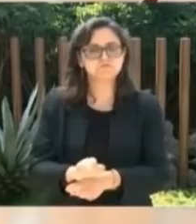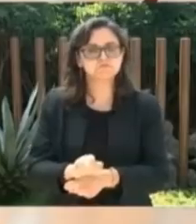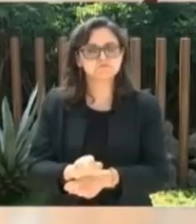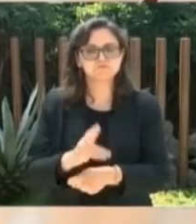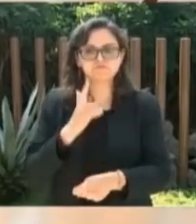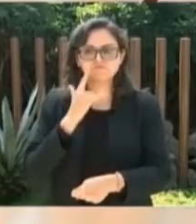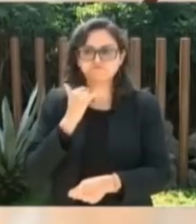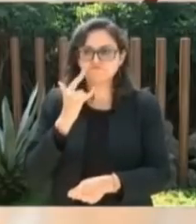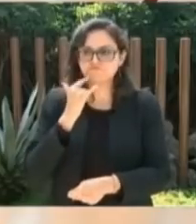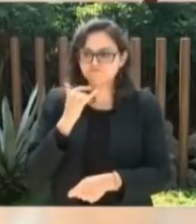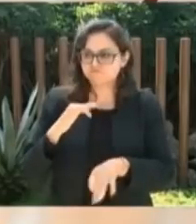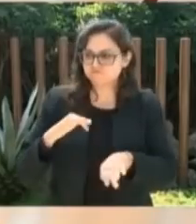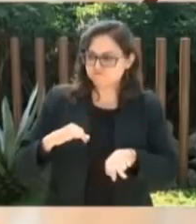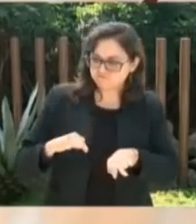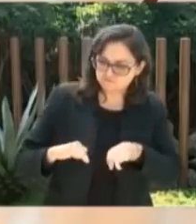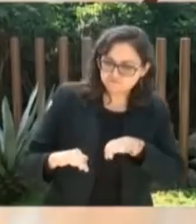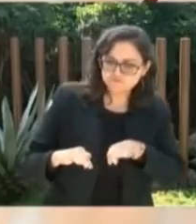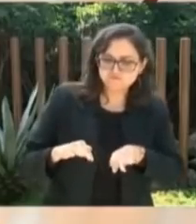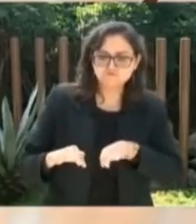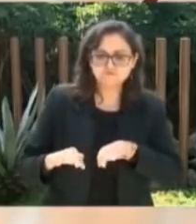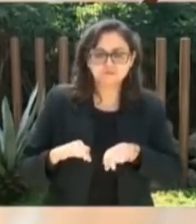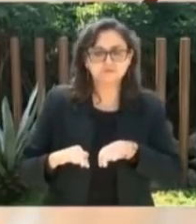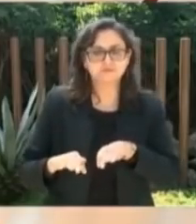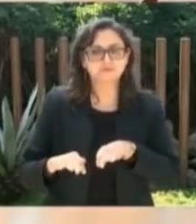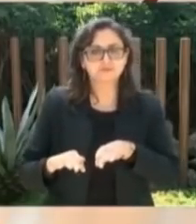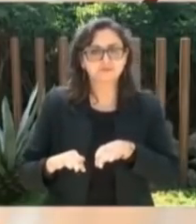de los obreros,